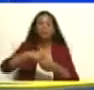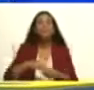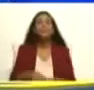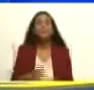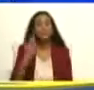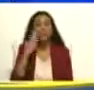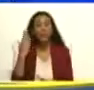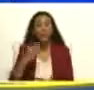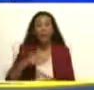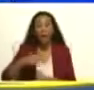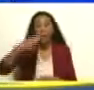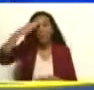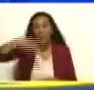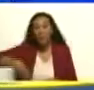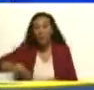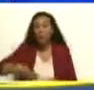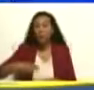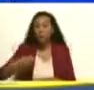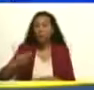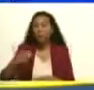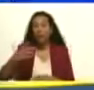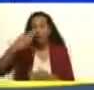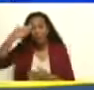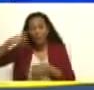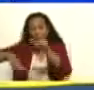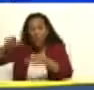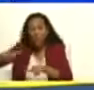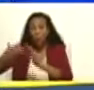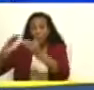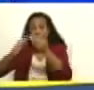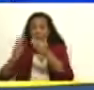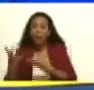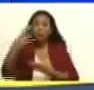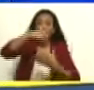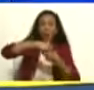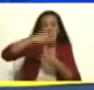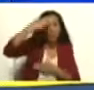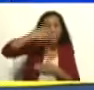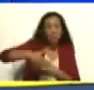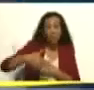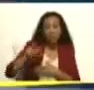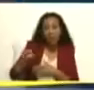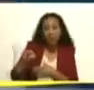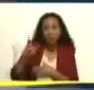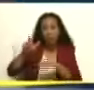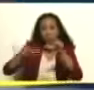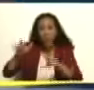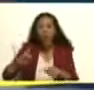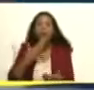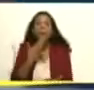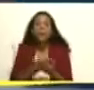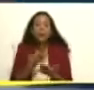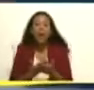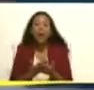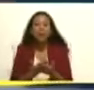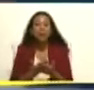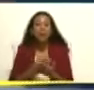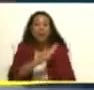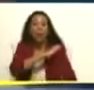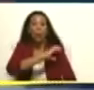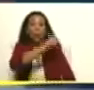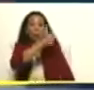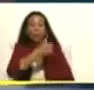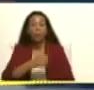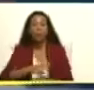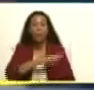Entonces los milicianos y milicianas me hicieron llegar su propuesta a través del comandante general de la